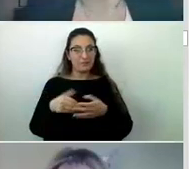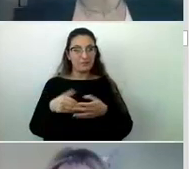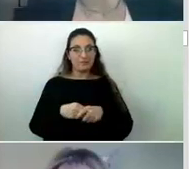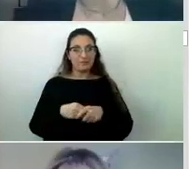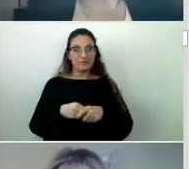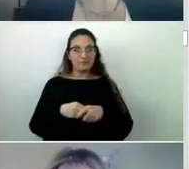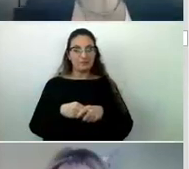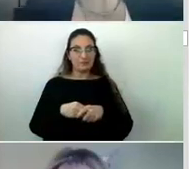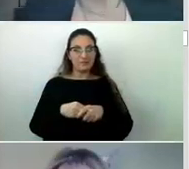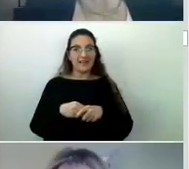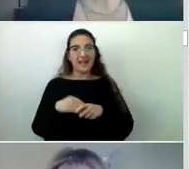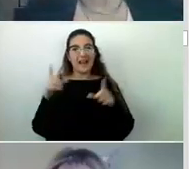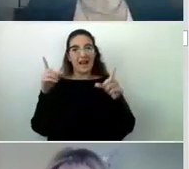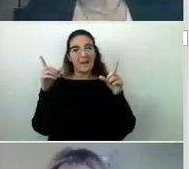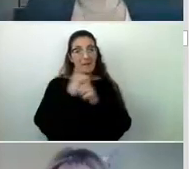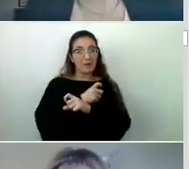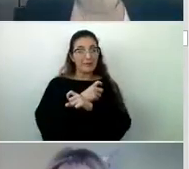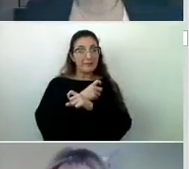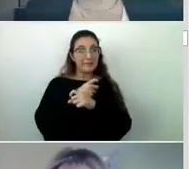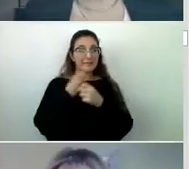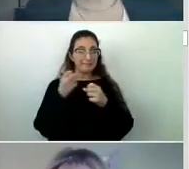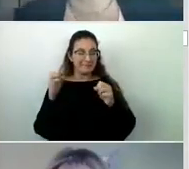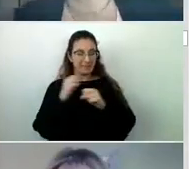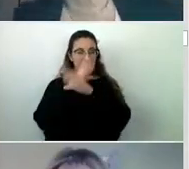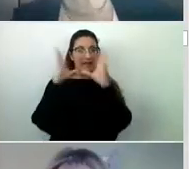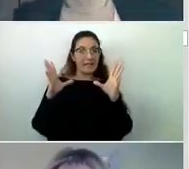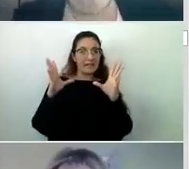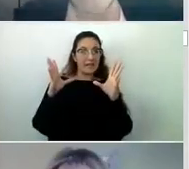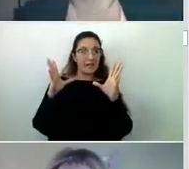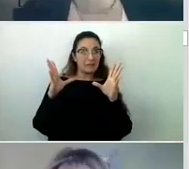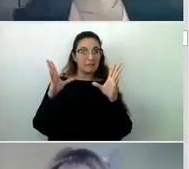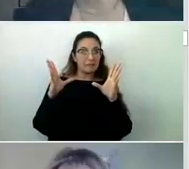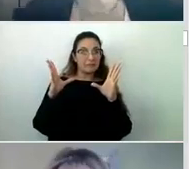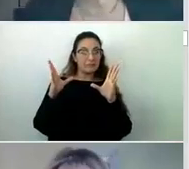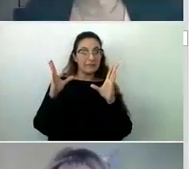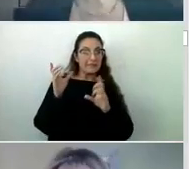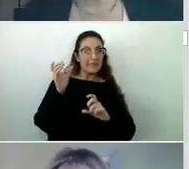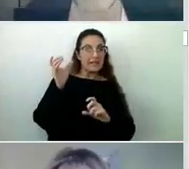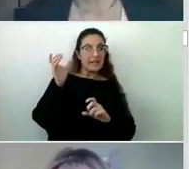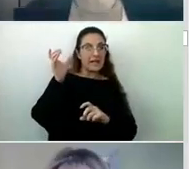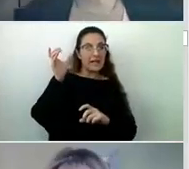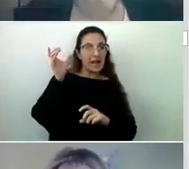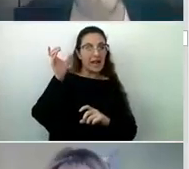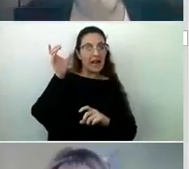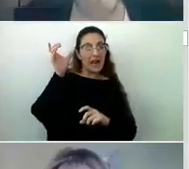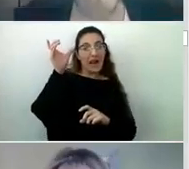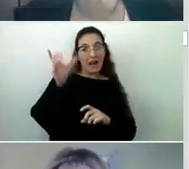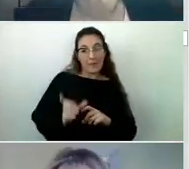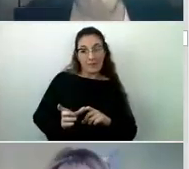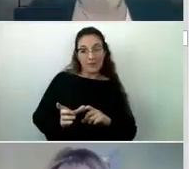el problema, quiero que quede claro, no está en que hay muchas personas que necesitan